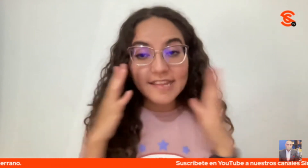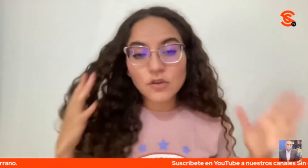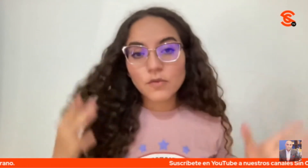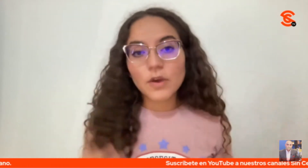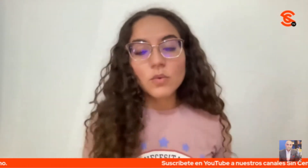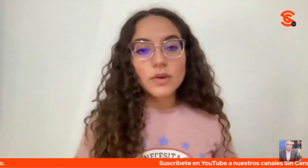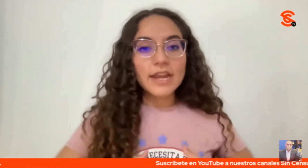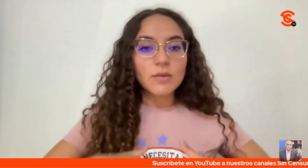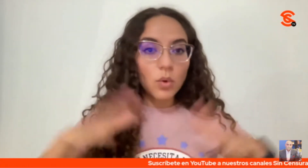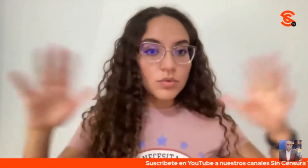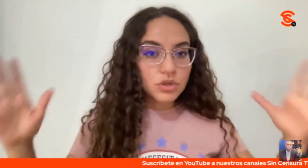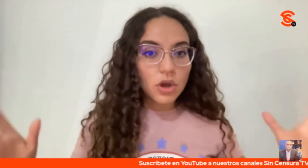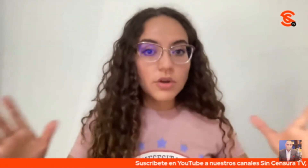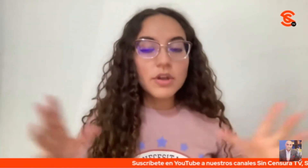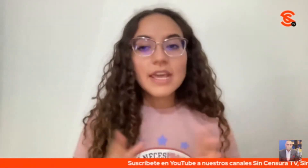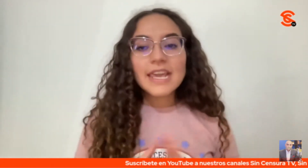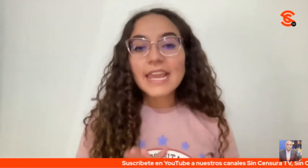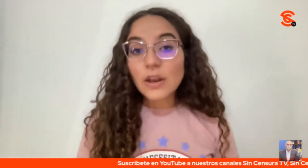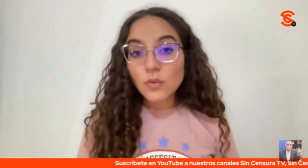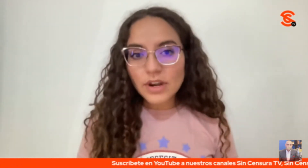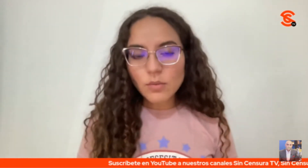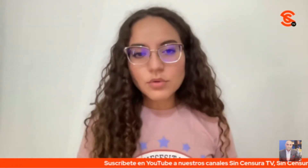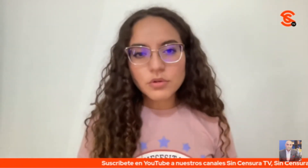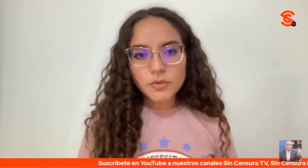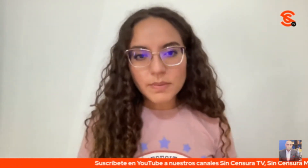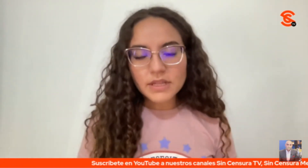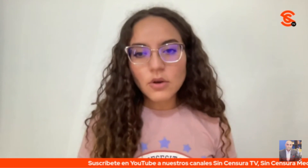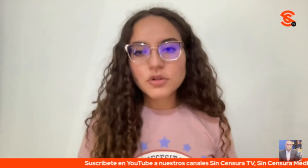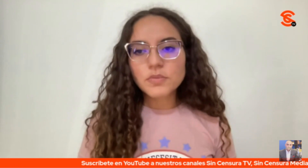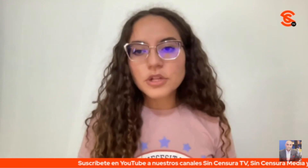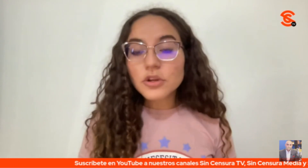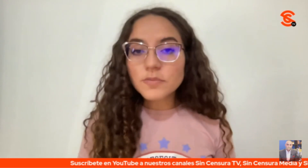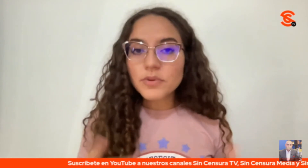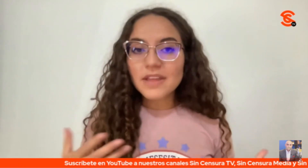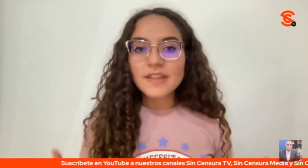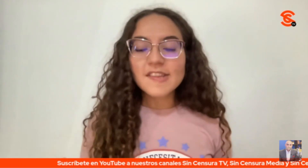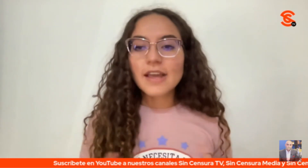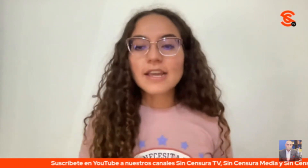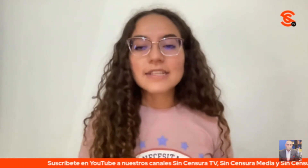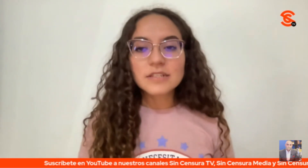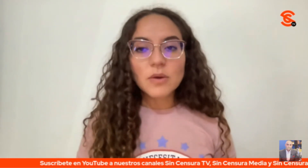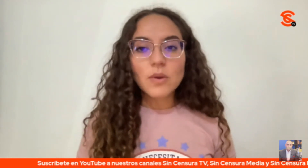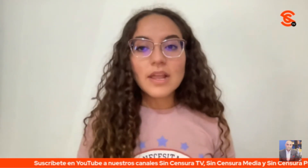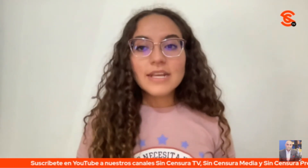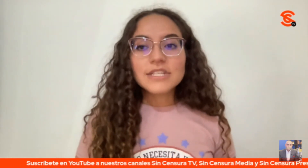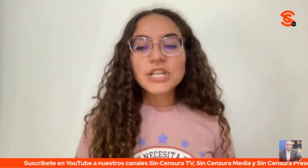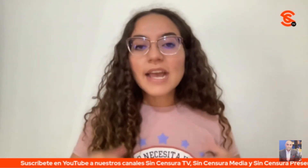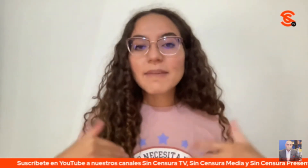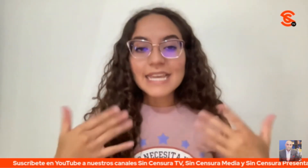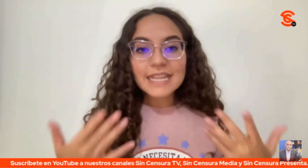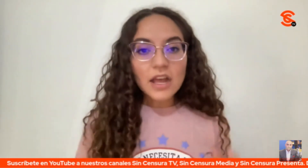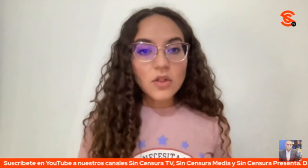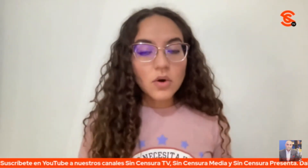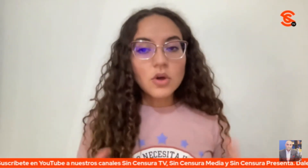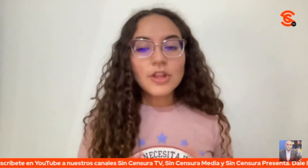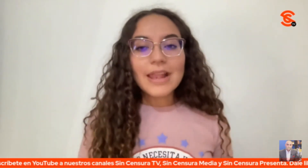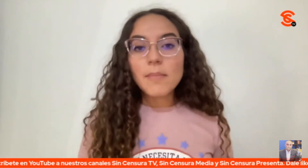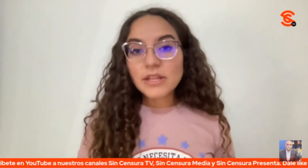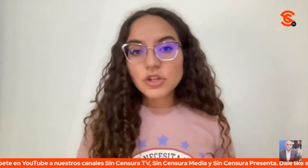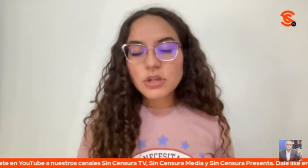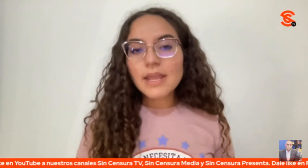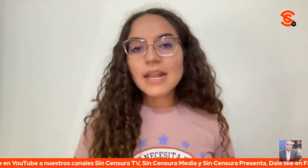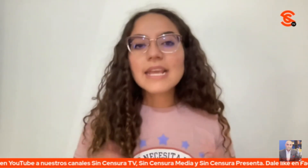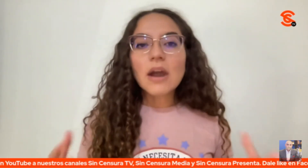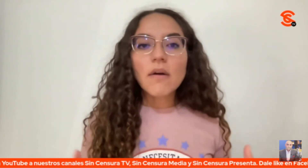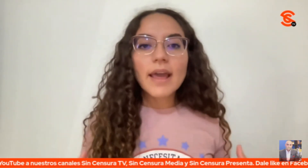sabemos que esto fue una revolución, generó una revolución por parte de los opositores porque decían que Andrés Manuel ya había quitado